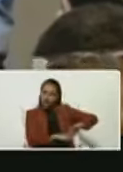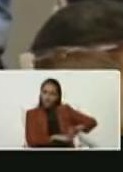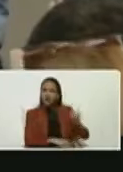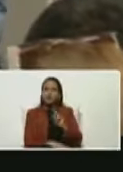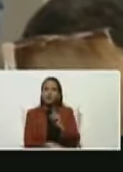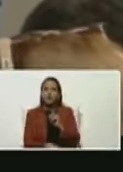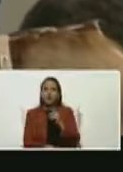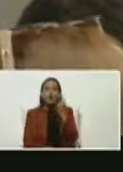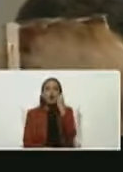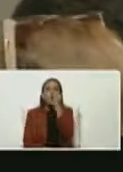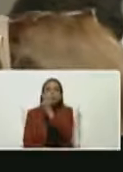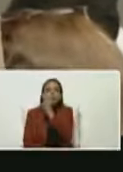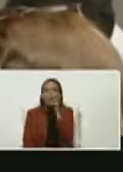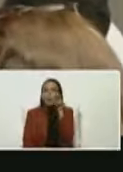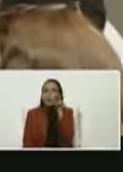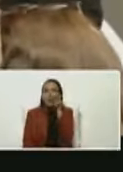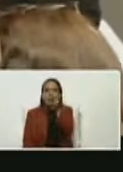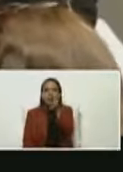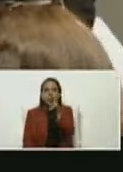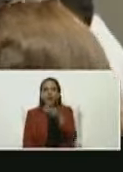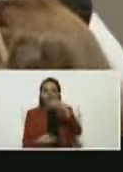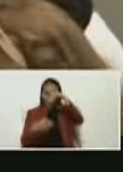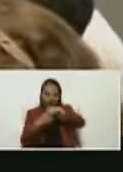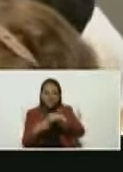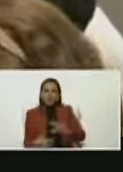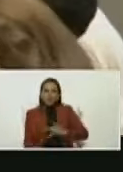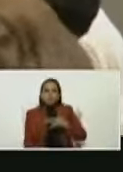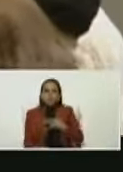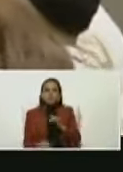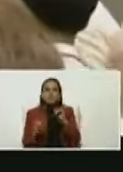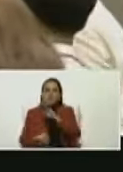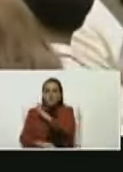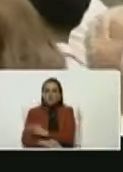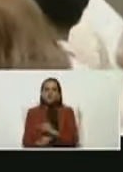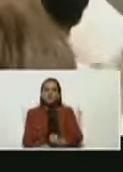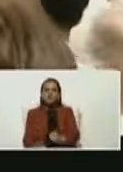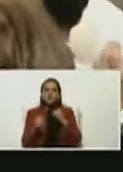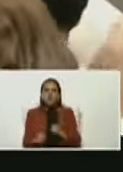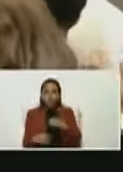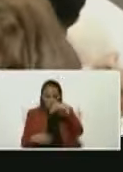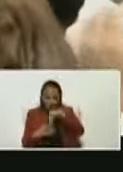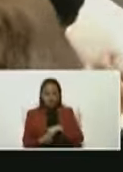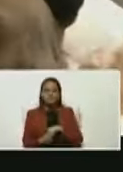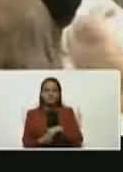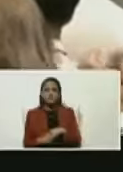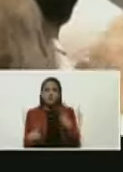por la mirada, por el sentimiento y por la fuerza. En la vida tuve